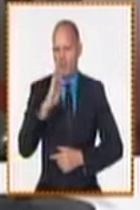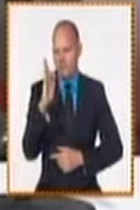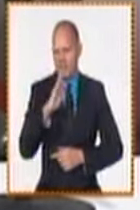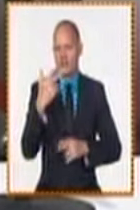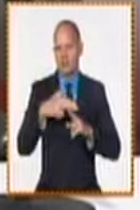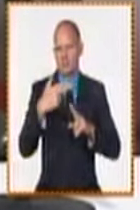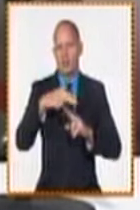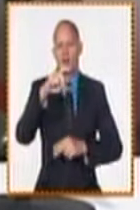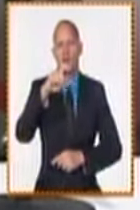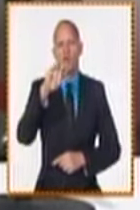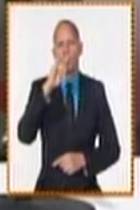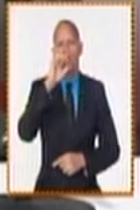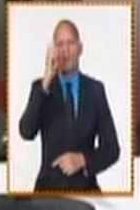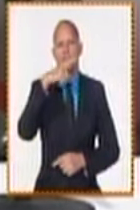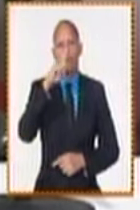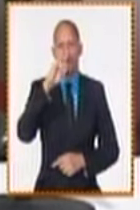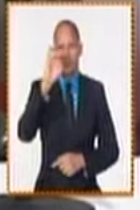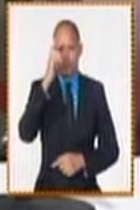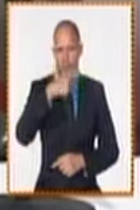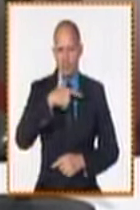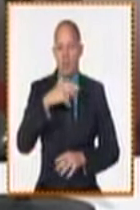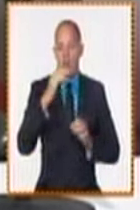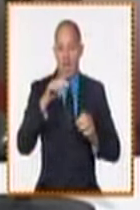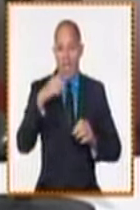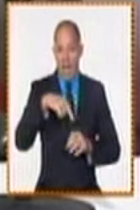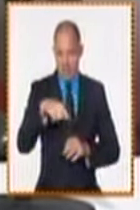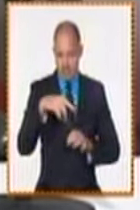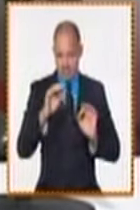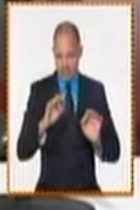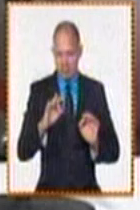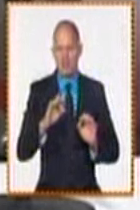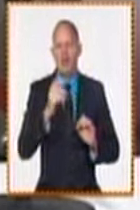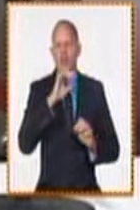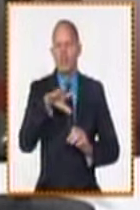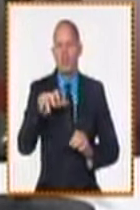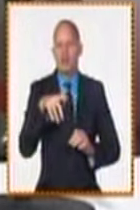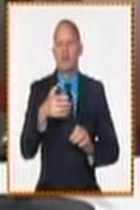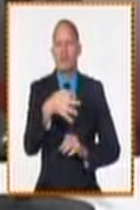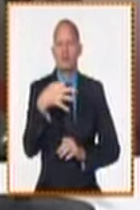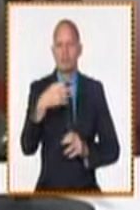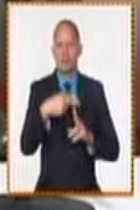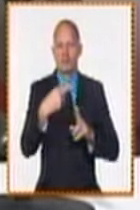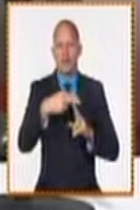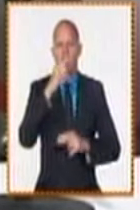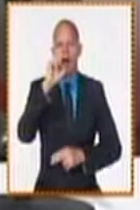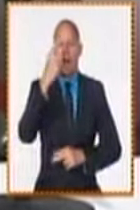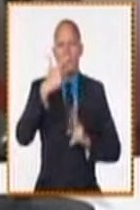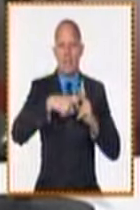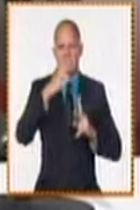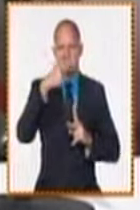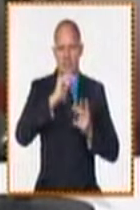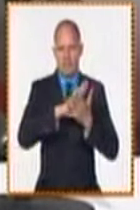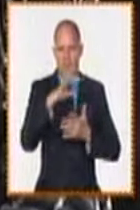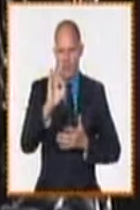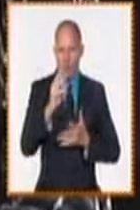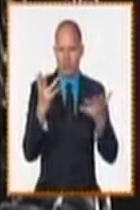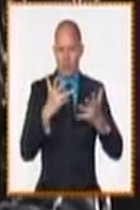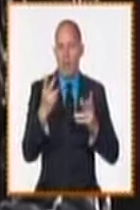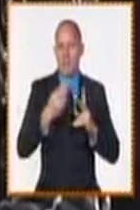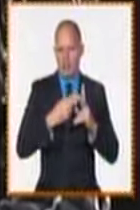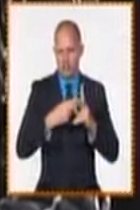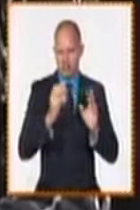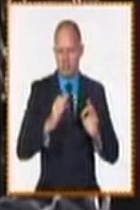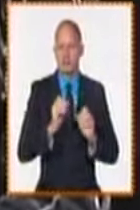días se ha estado celebrando acá en Bayamo, una tradición de este territorio. Y también me acompaña Aldo